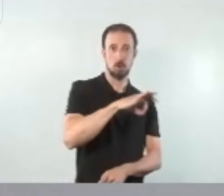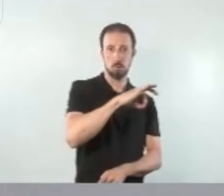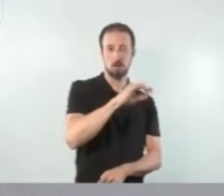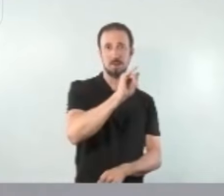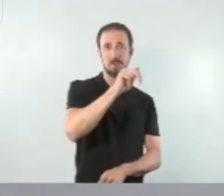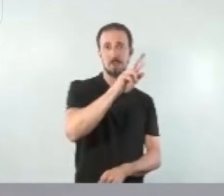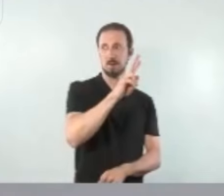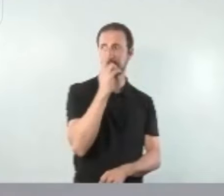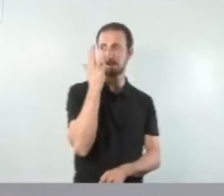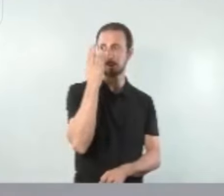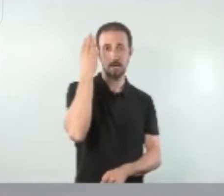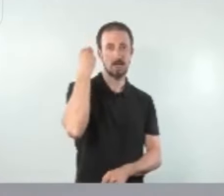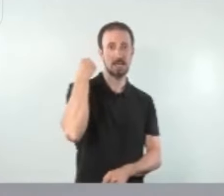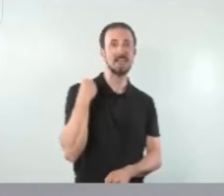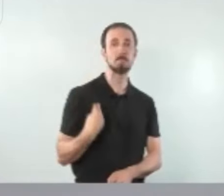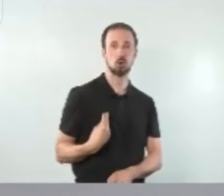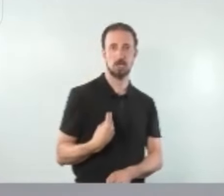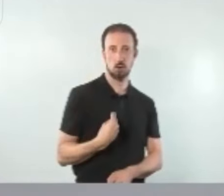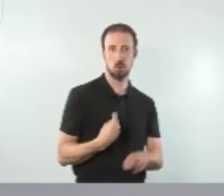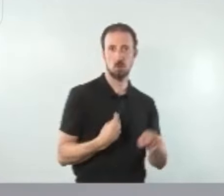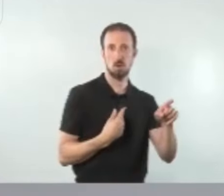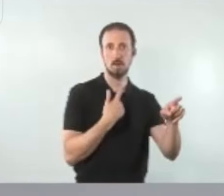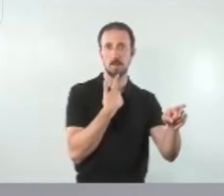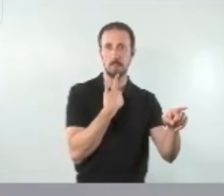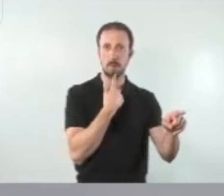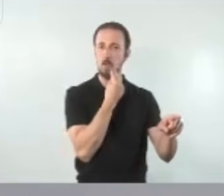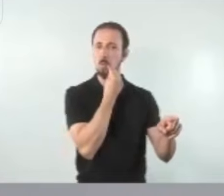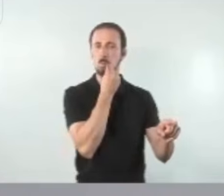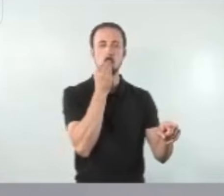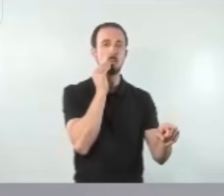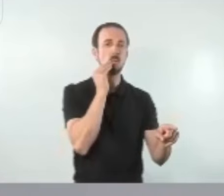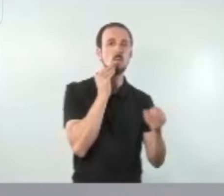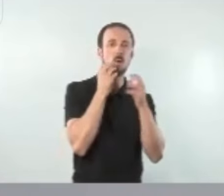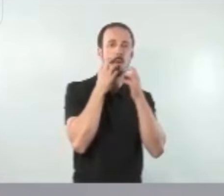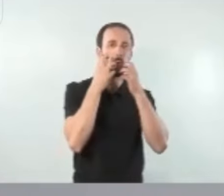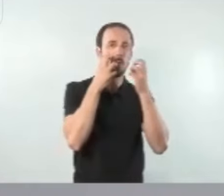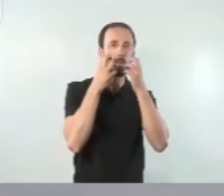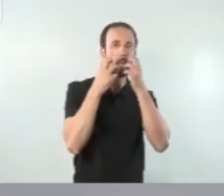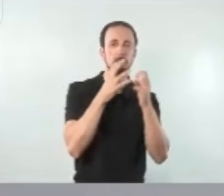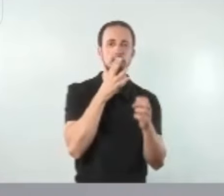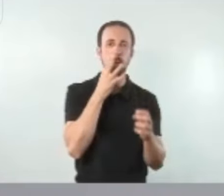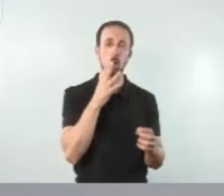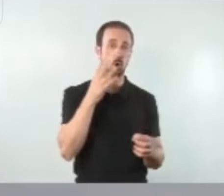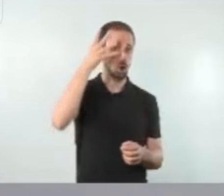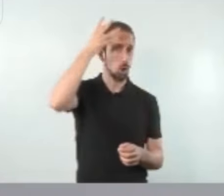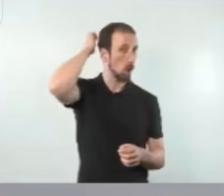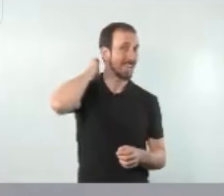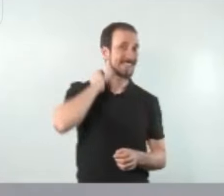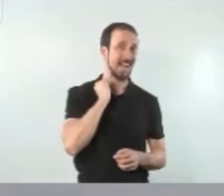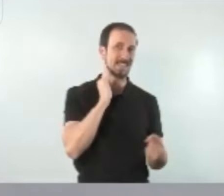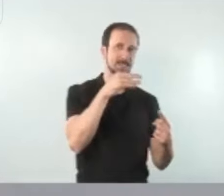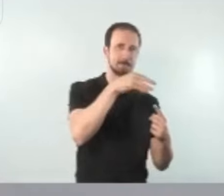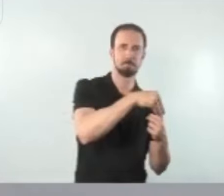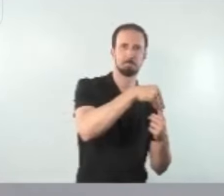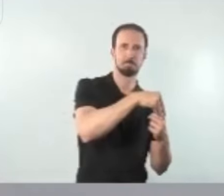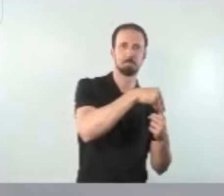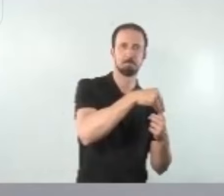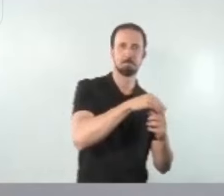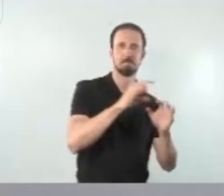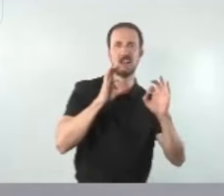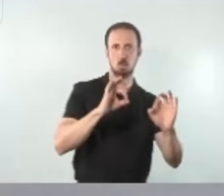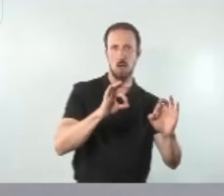Montero, tenía la boca llena de llagas de chicas alcoholetas. Tal cual. Esas eran las palabras